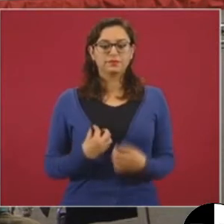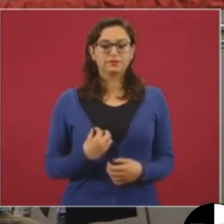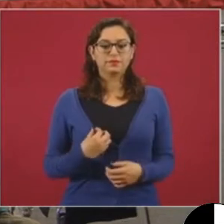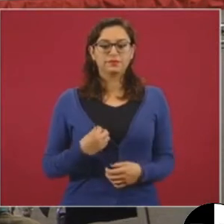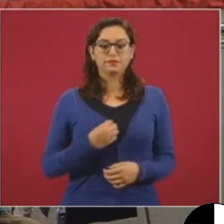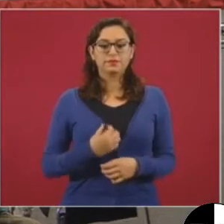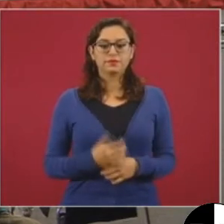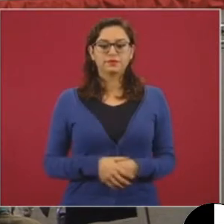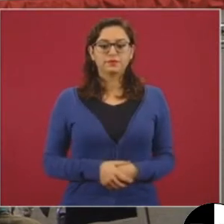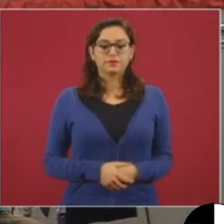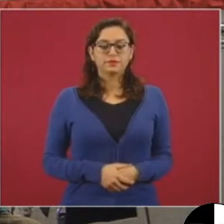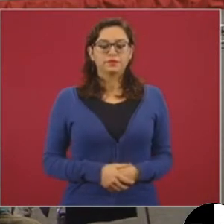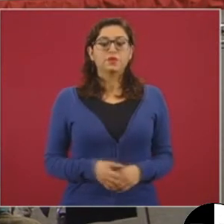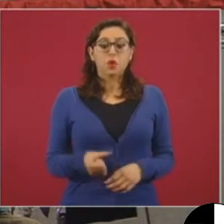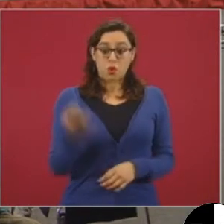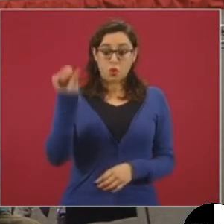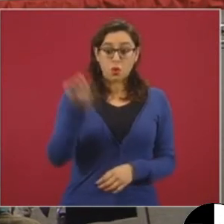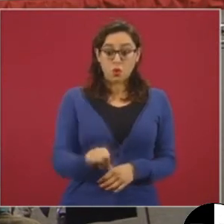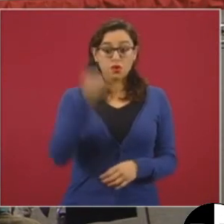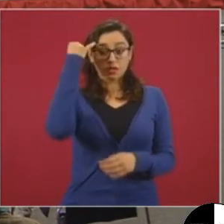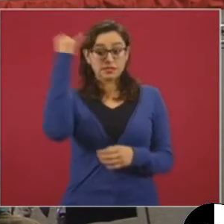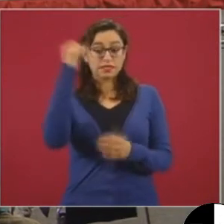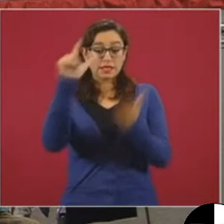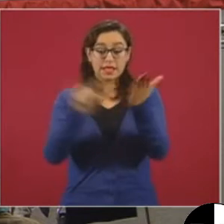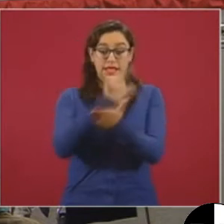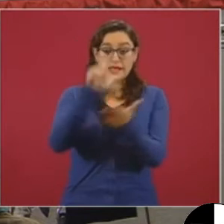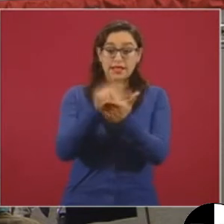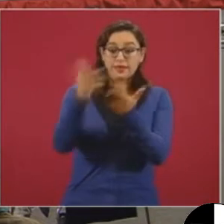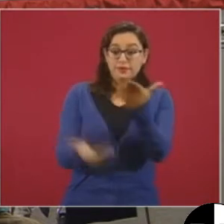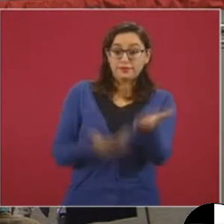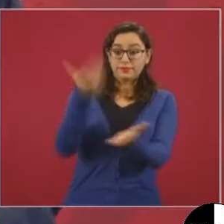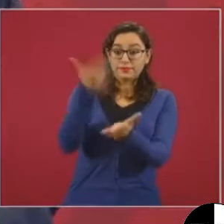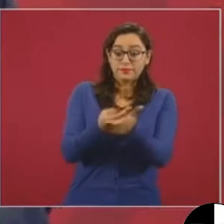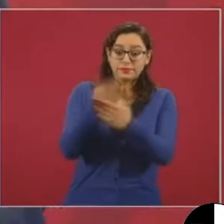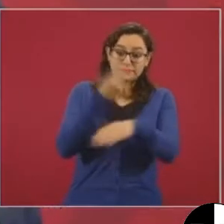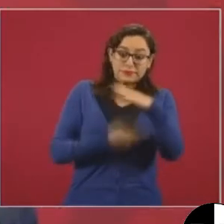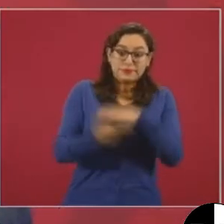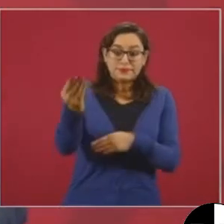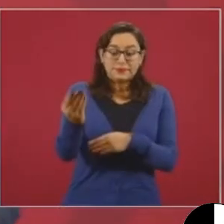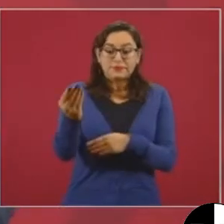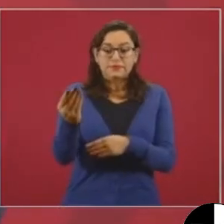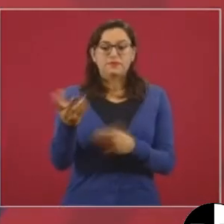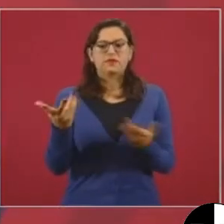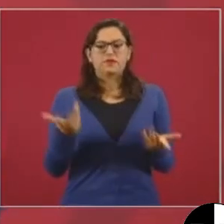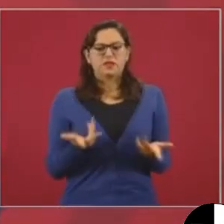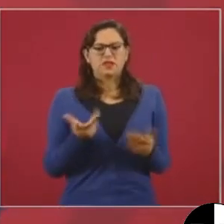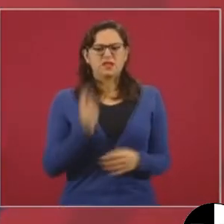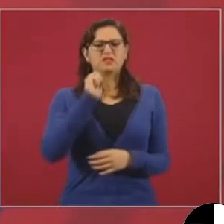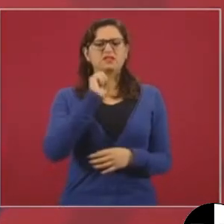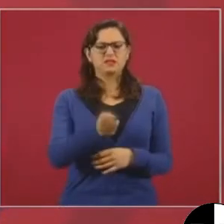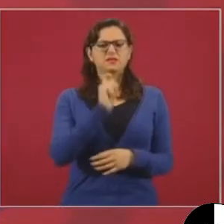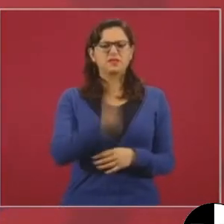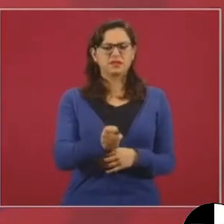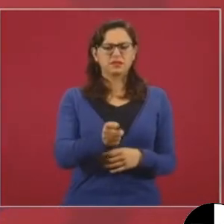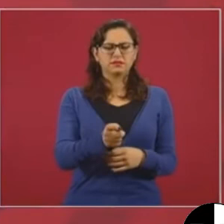una iniciativa de ley para poner orden